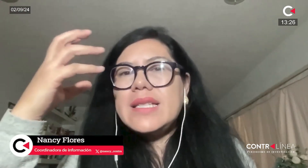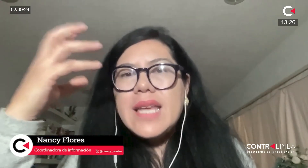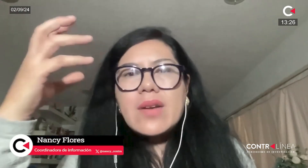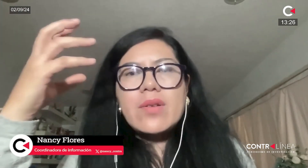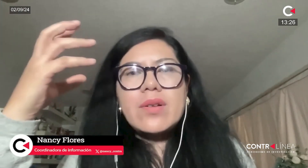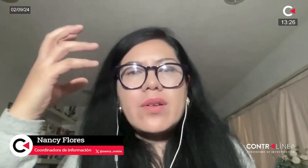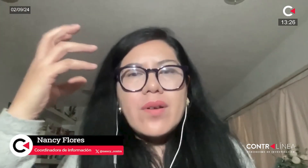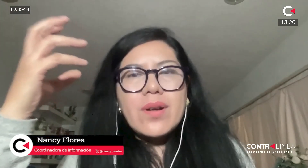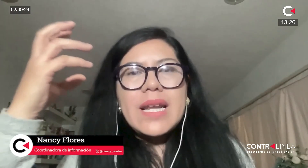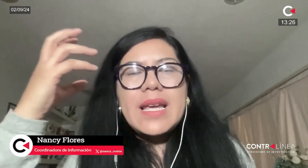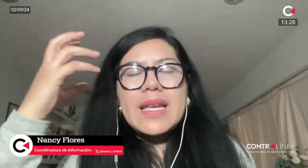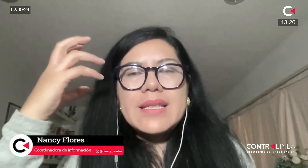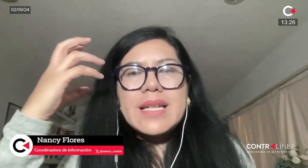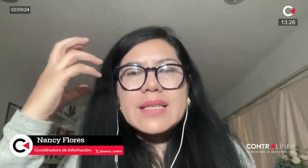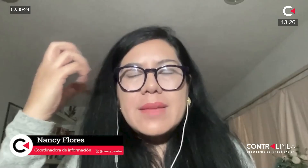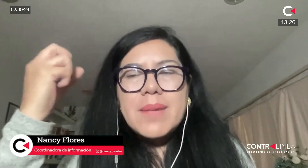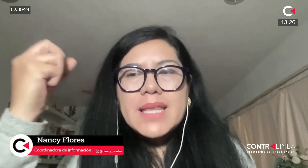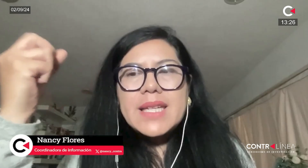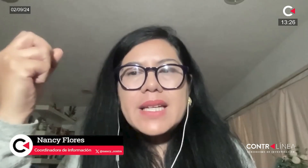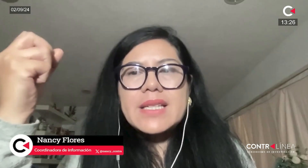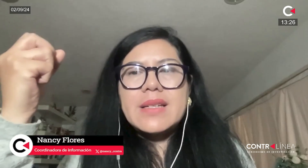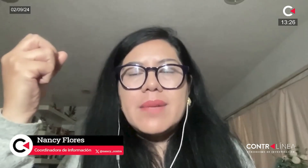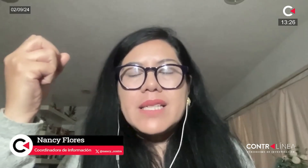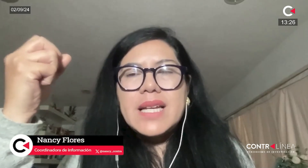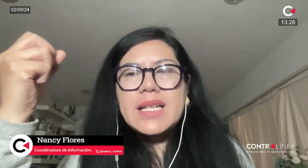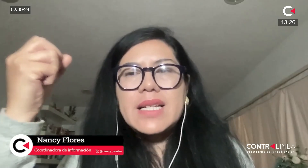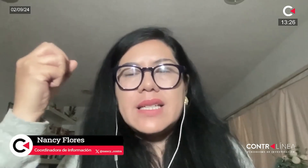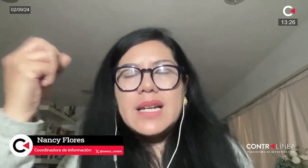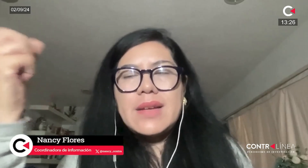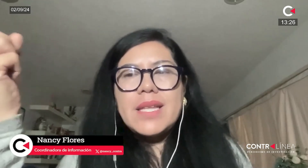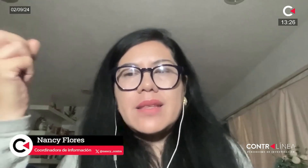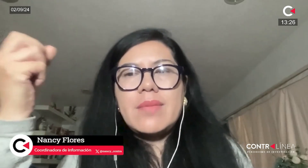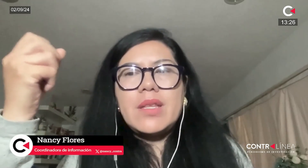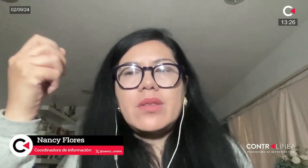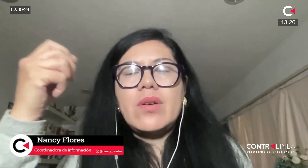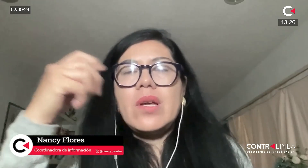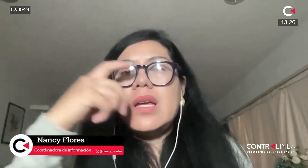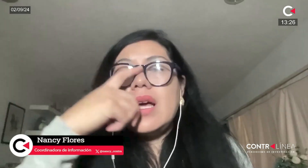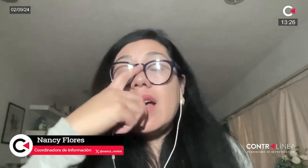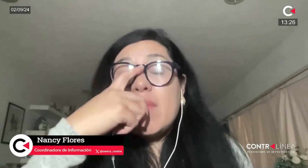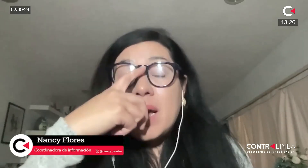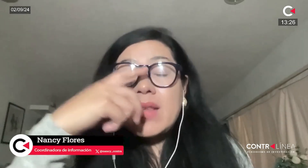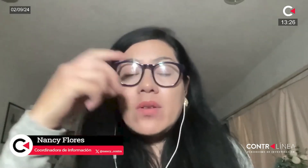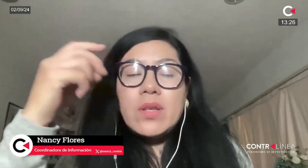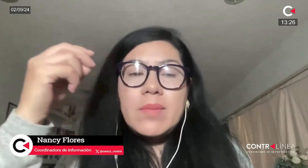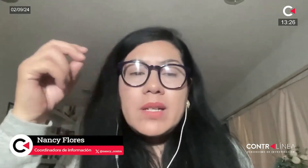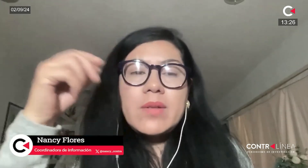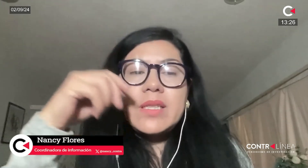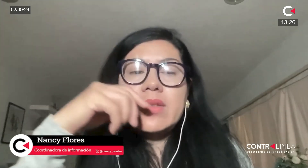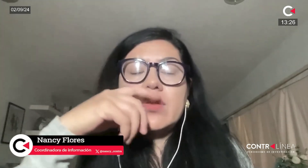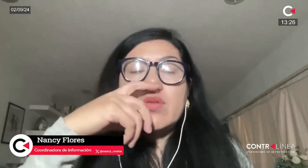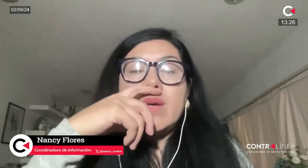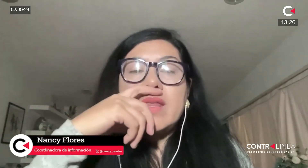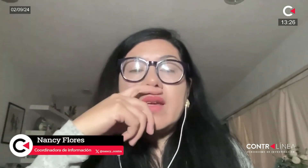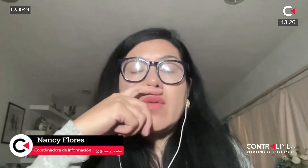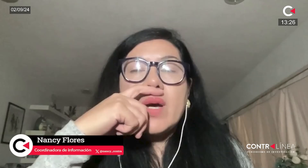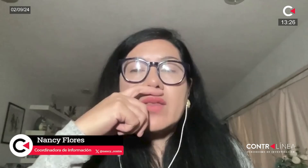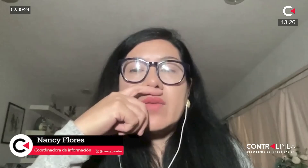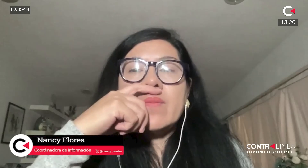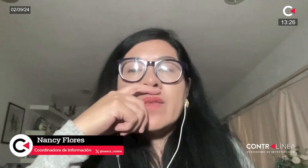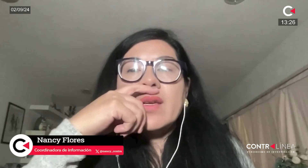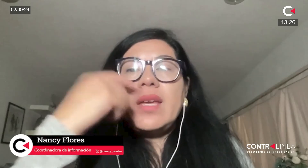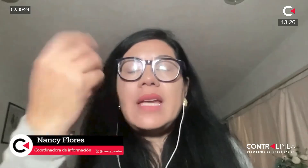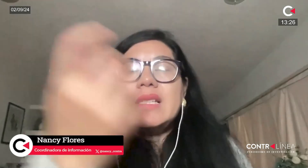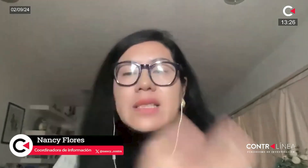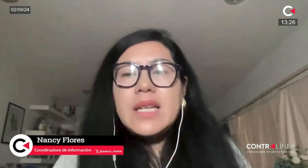¿Qué hicieron con esas temáticas de masacres y el levantamiento armado de